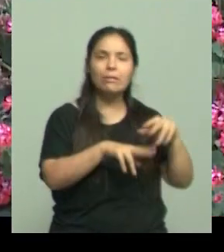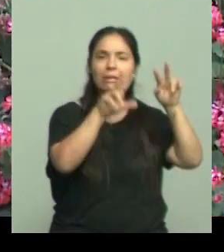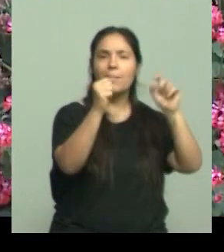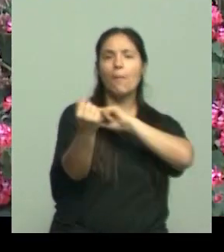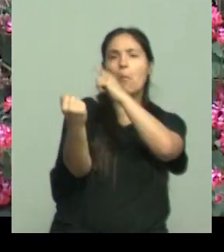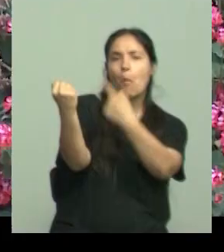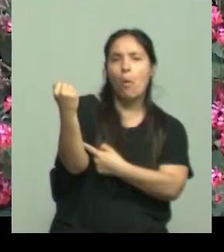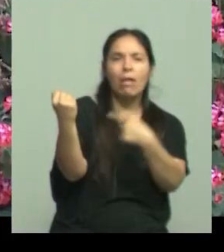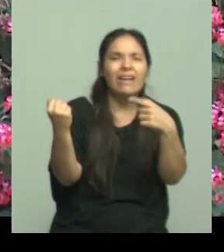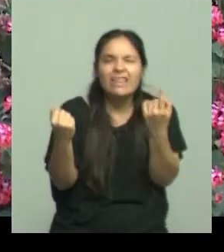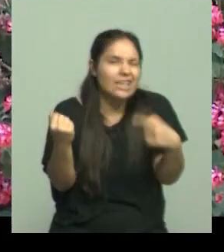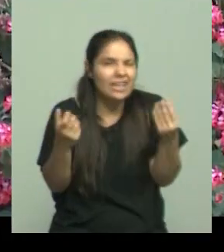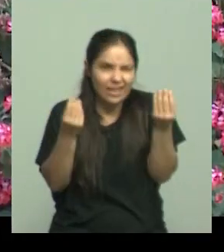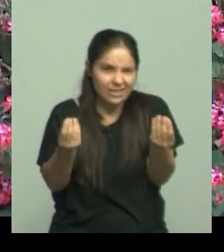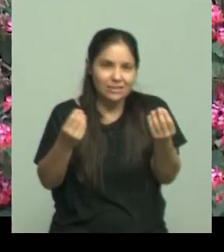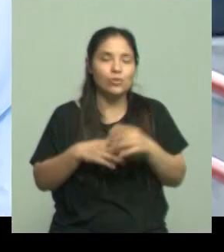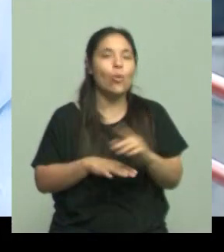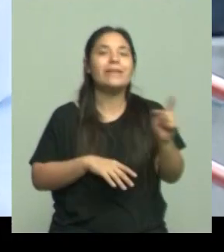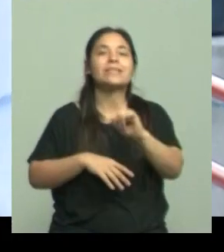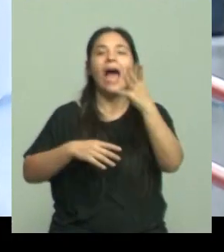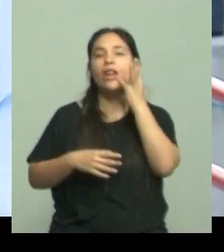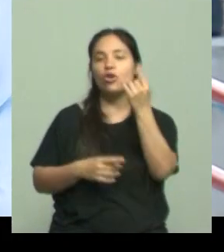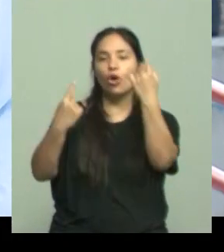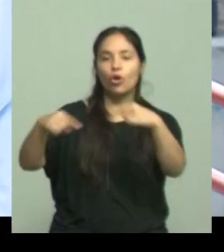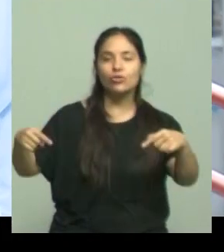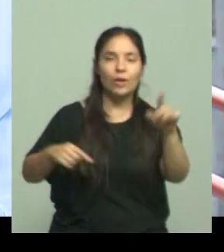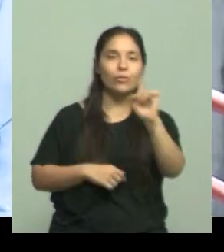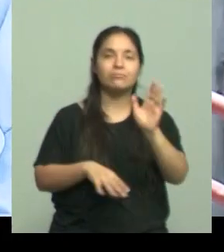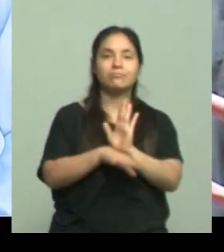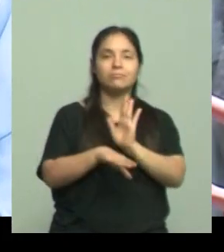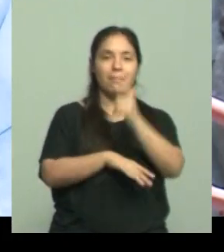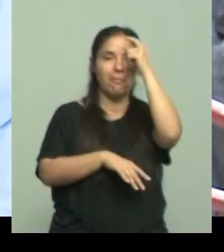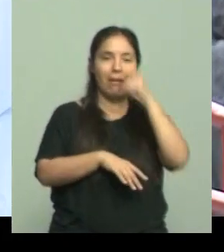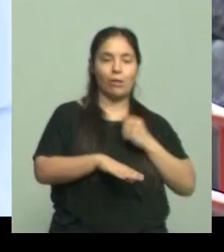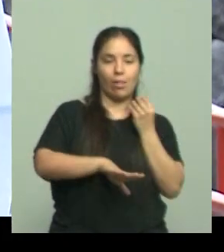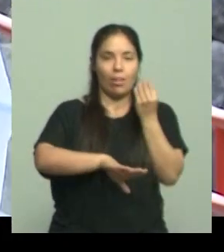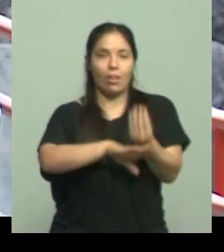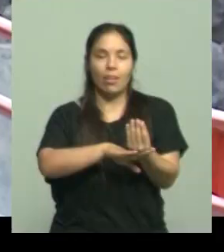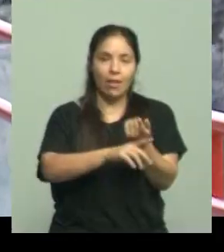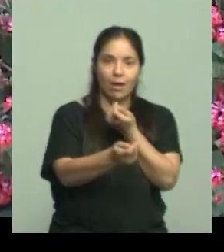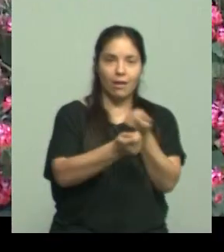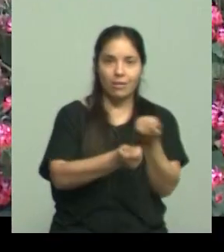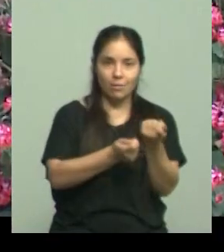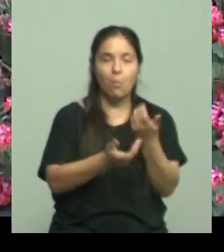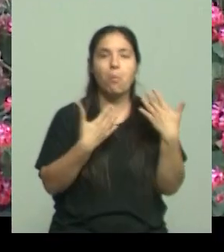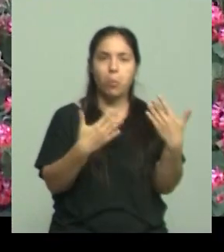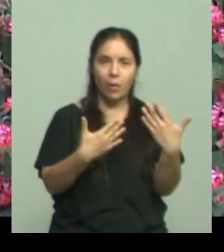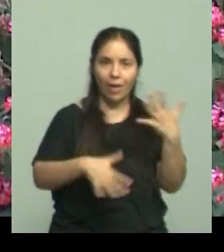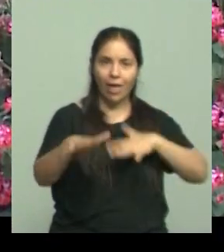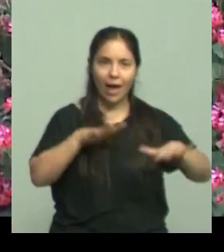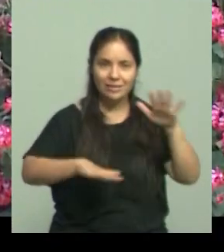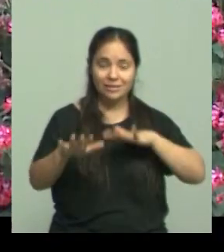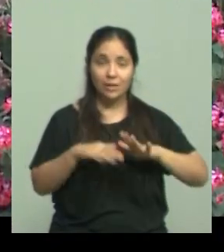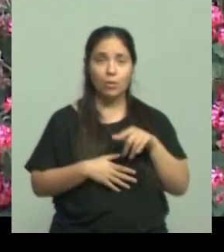no es algo objetivado, no es un objeto, sino es algo que se ejerce, con el cual se puede hacer